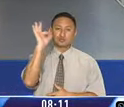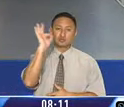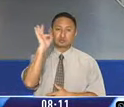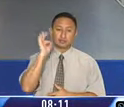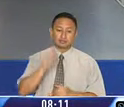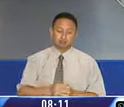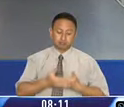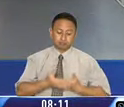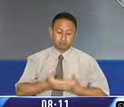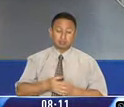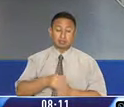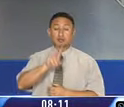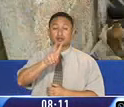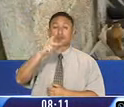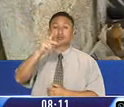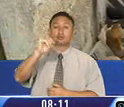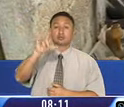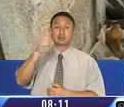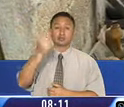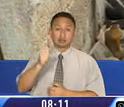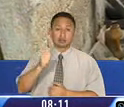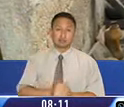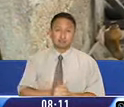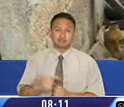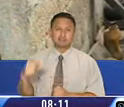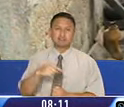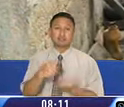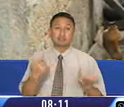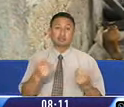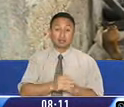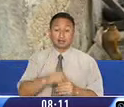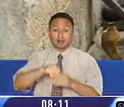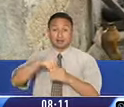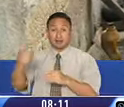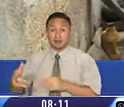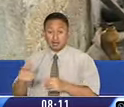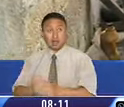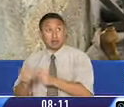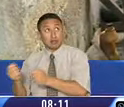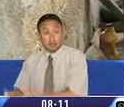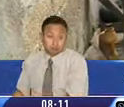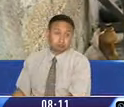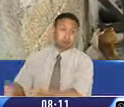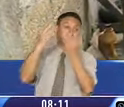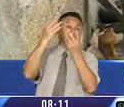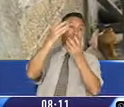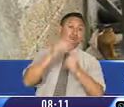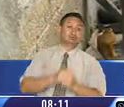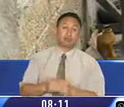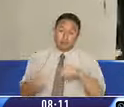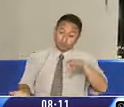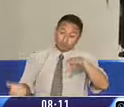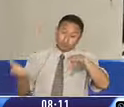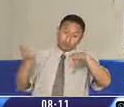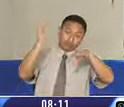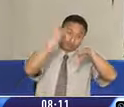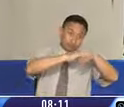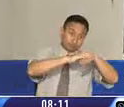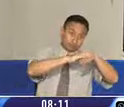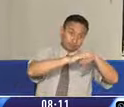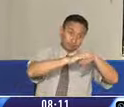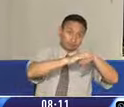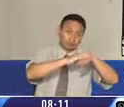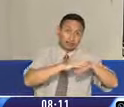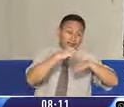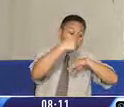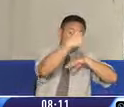de 2,5 kilos. Al parecer la droga fue lanzada desde el lado de una mecánica, pero en esta oportunidad no pudo llegar